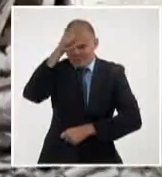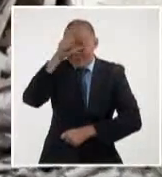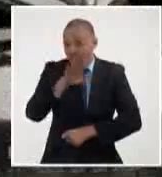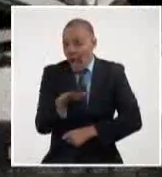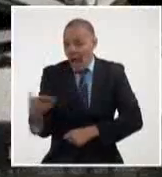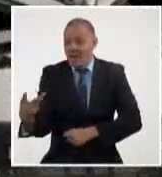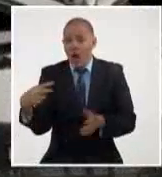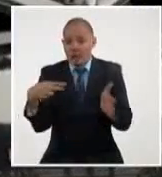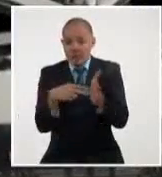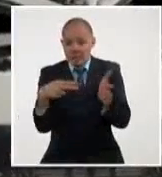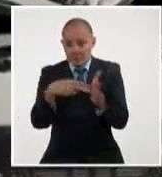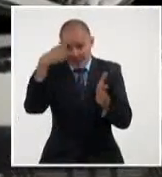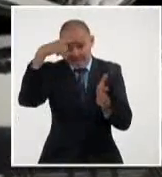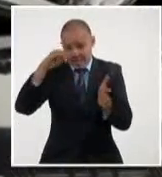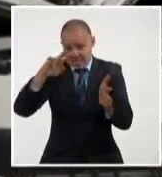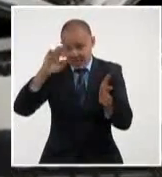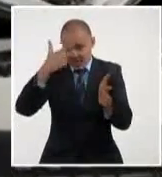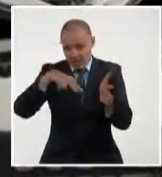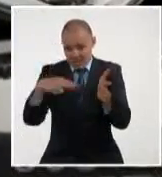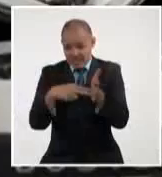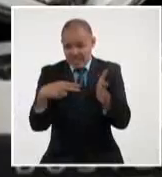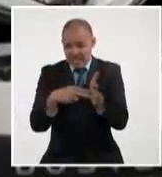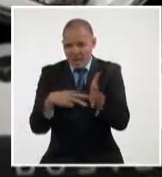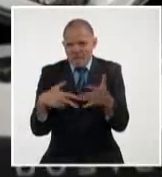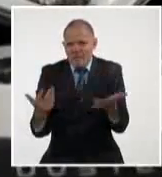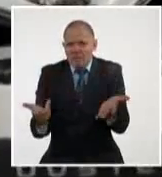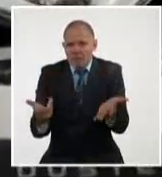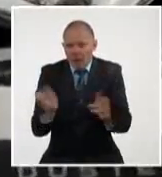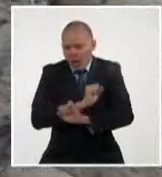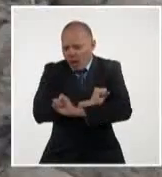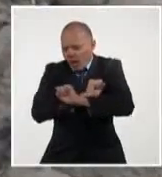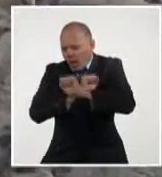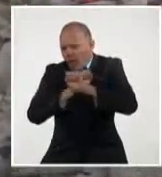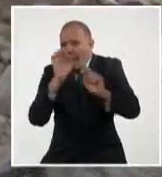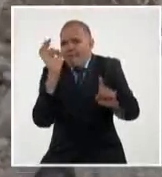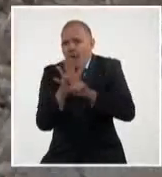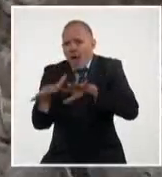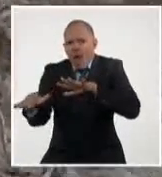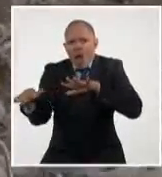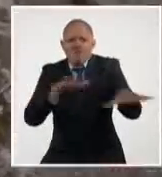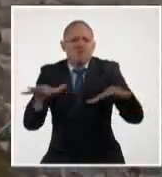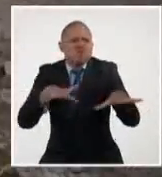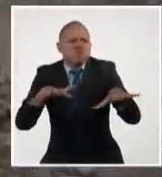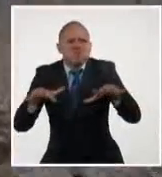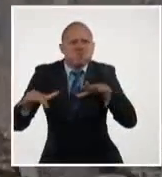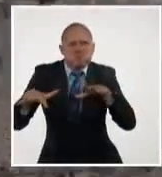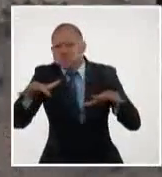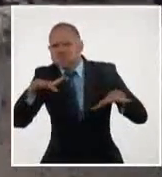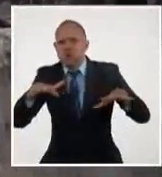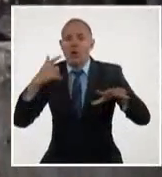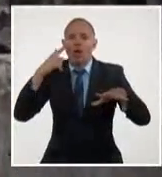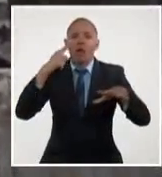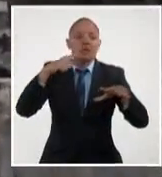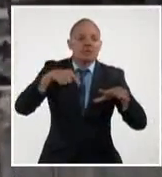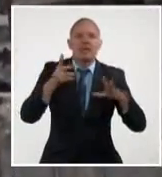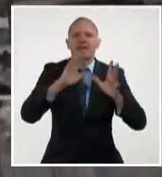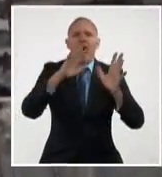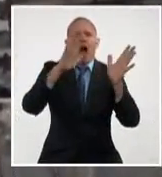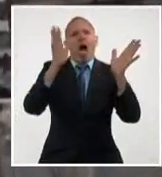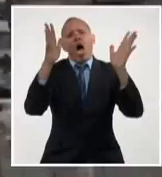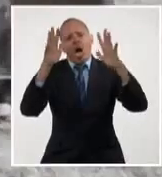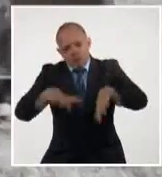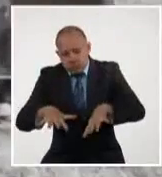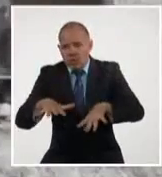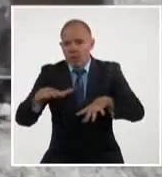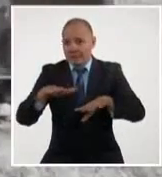los terremotos más mortíferos en 100 años. La sacudida de magnitud 7,8 seguida de otra,